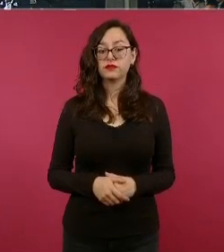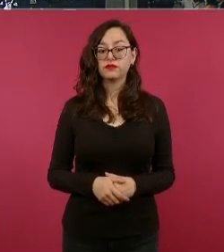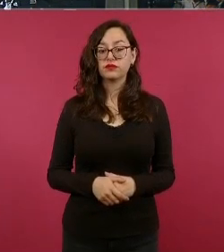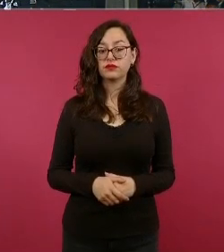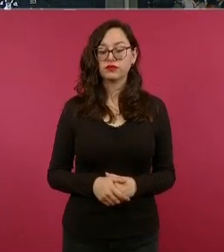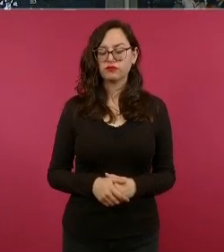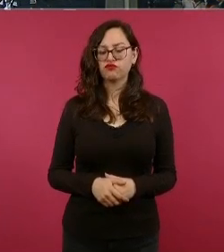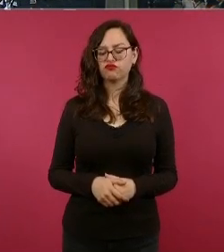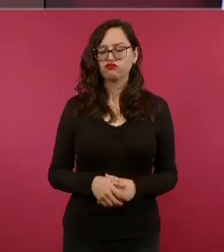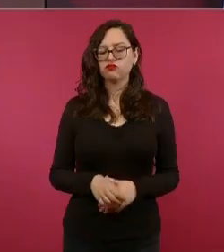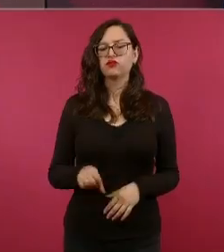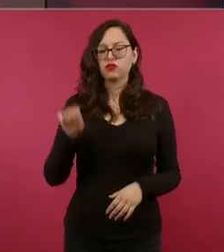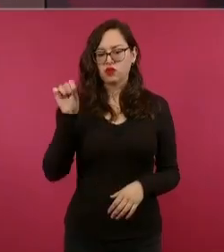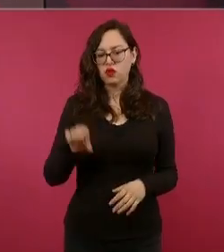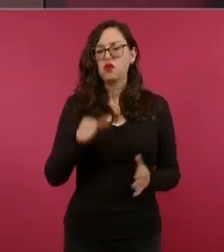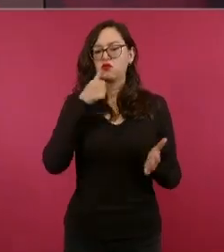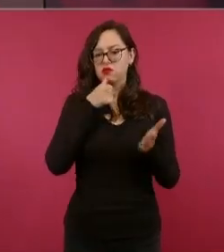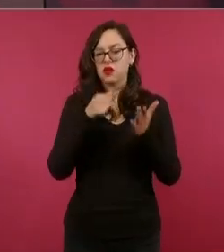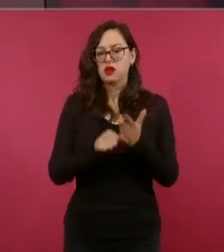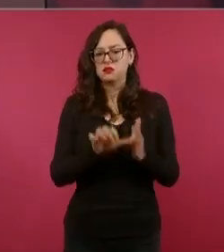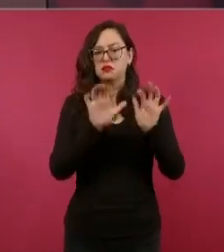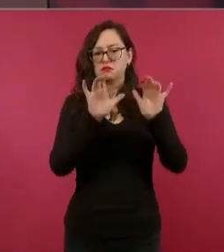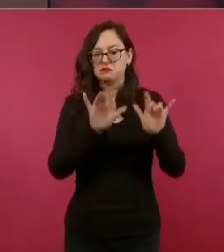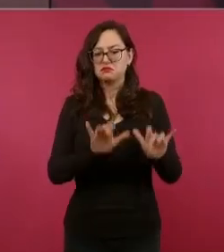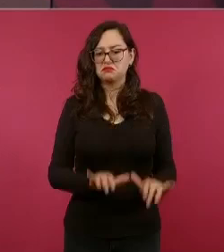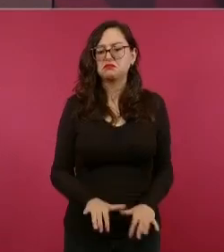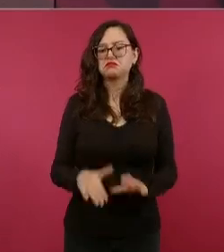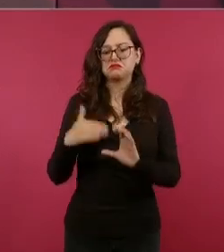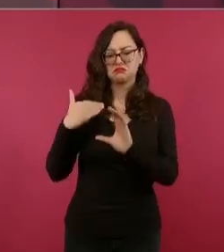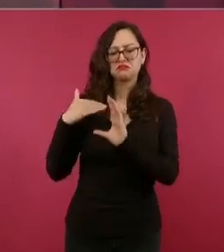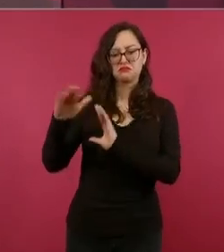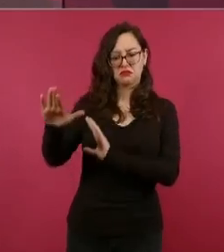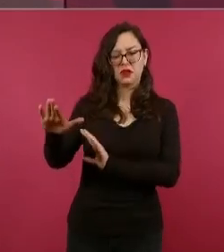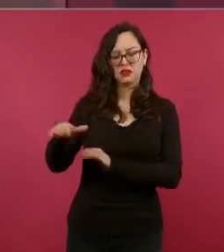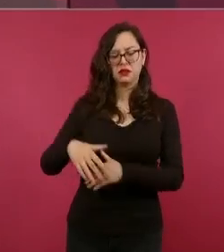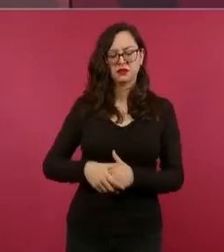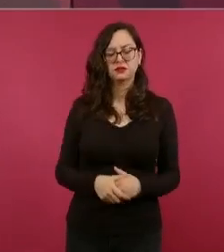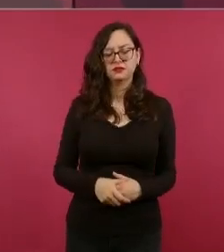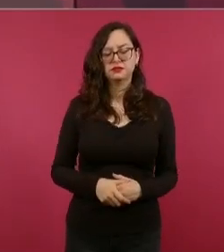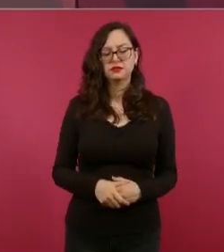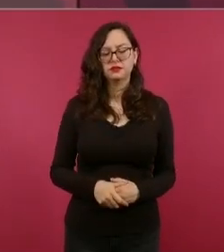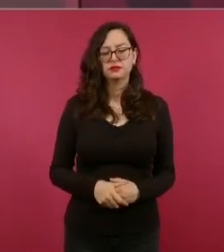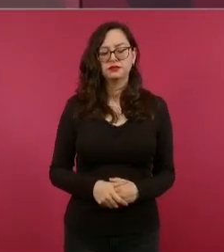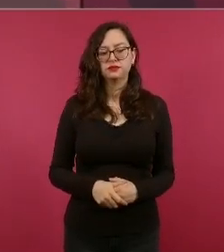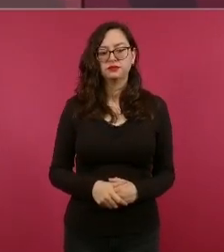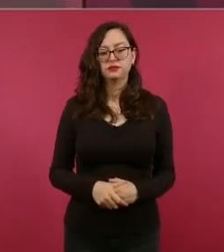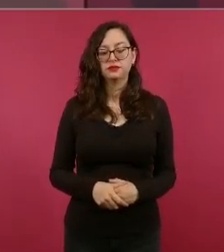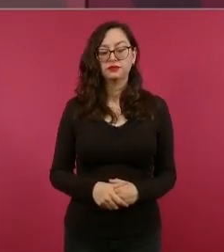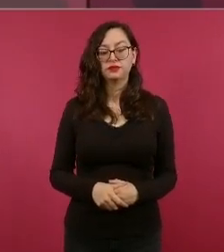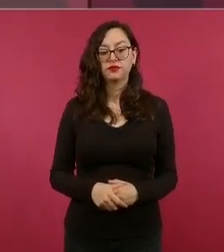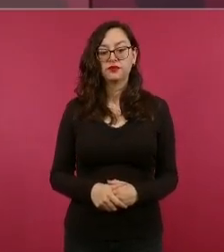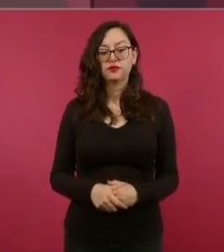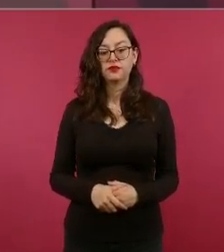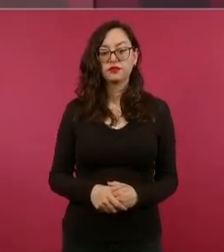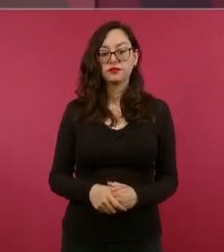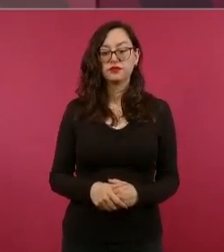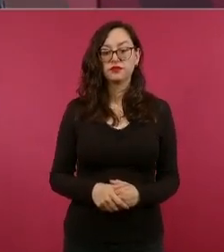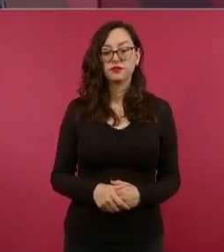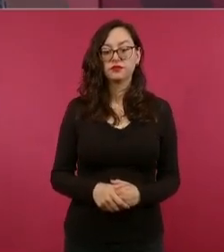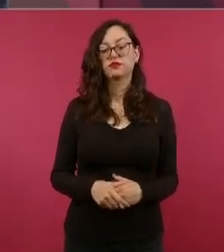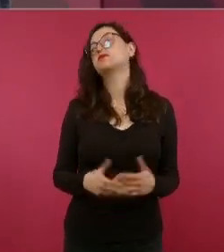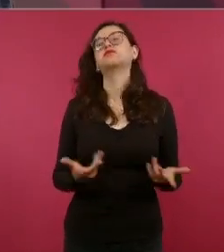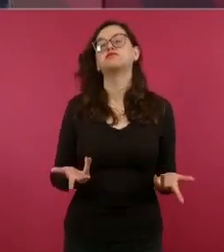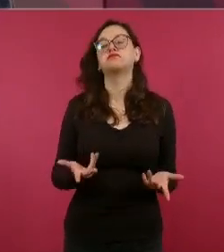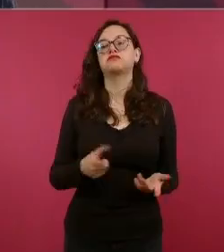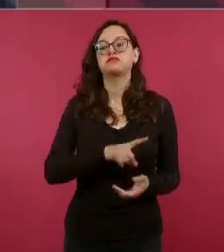dictamos para que se envíe en el transcurso del día de hoy y a ver qué